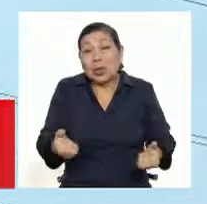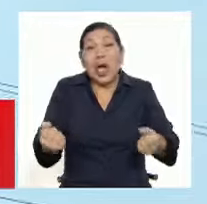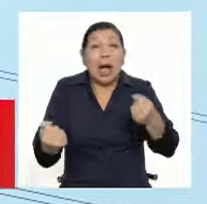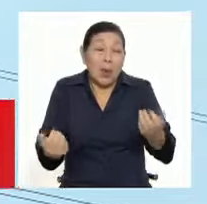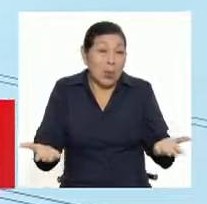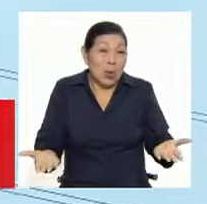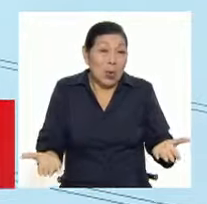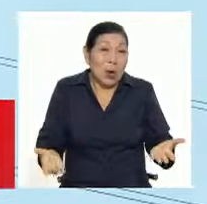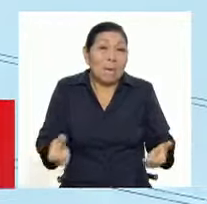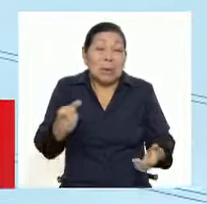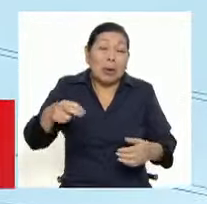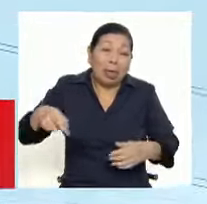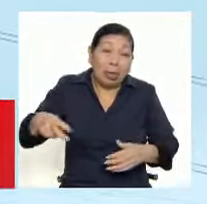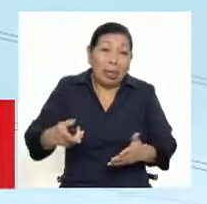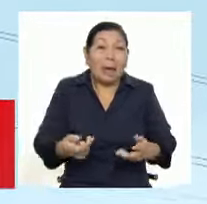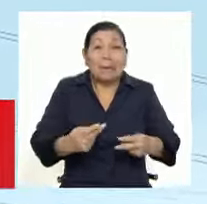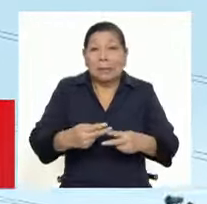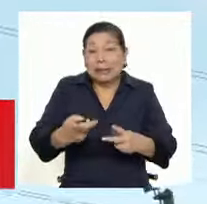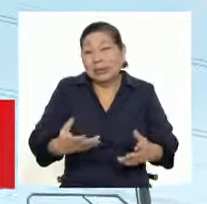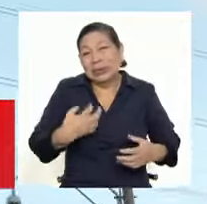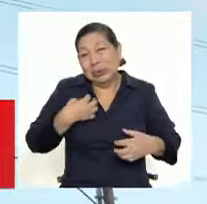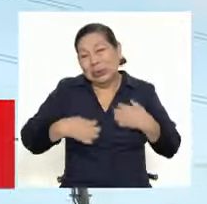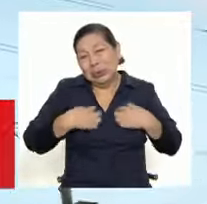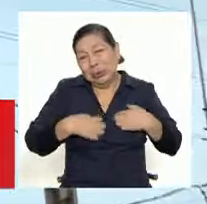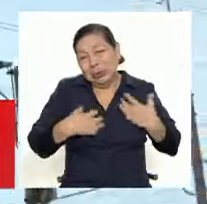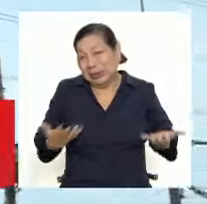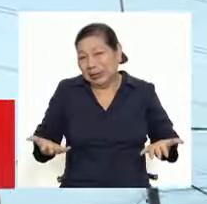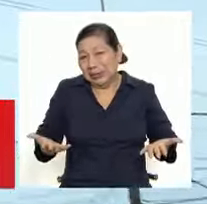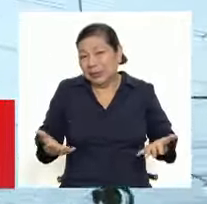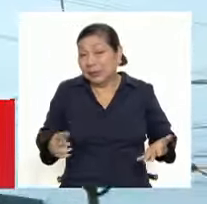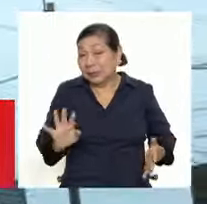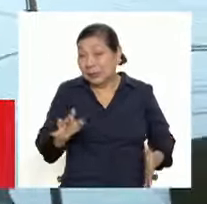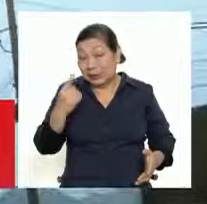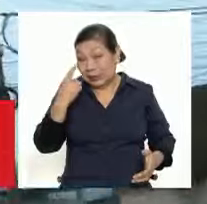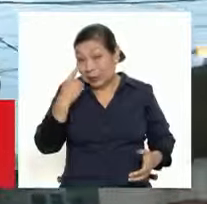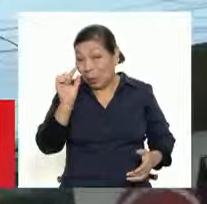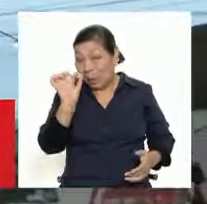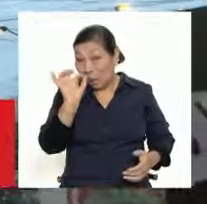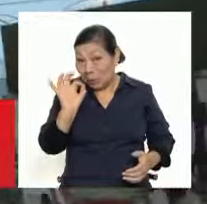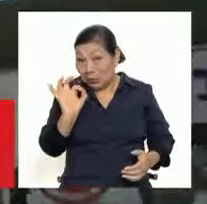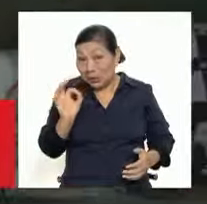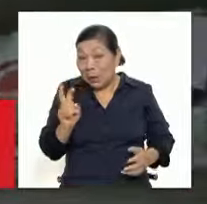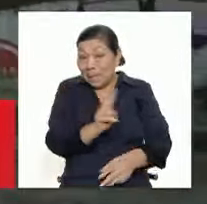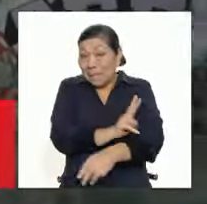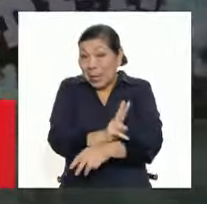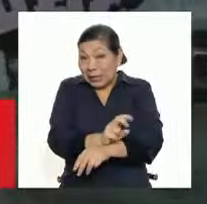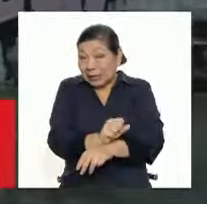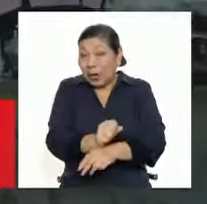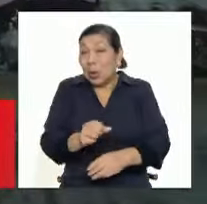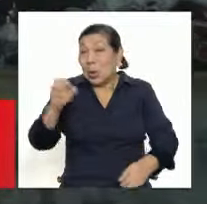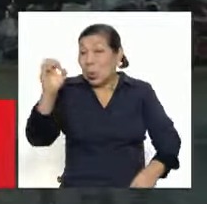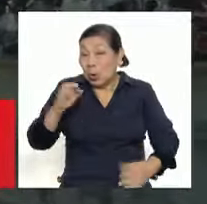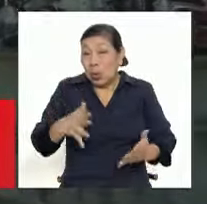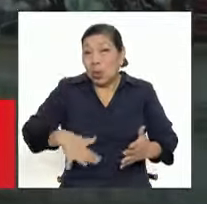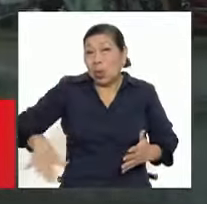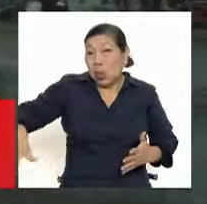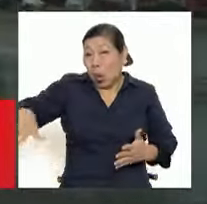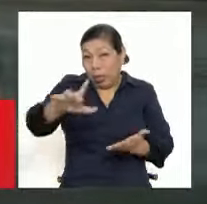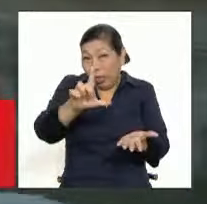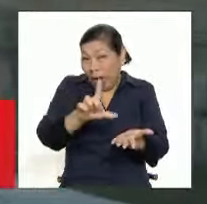transportista, al peatón, a los vecinos en general de este sector. Y ojo, que este es solo un punto de Villa El Salvador. La llovizna se va en todo